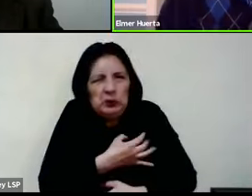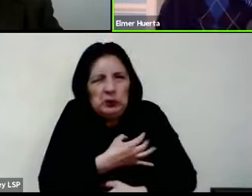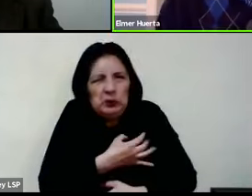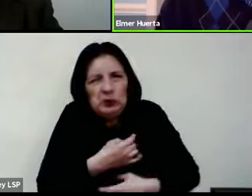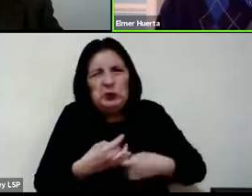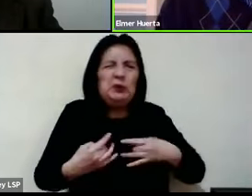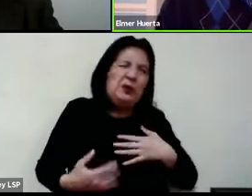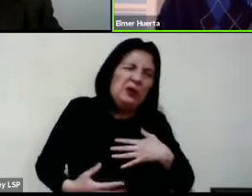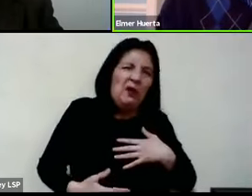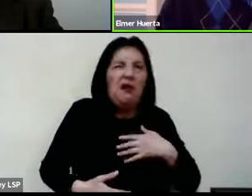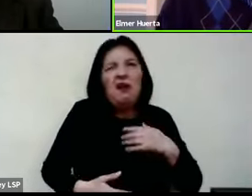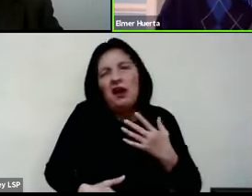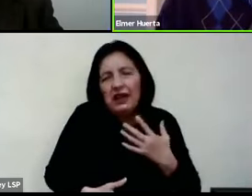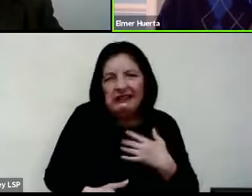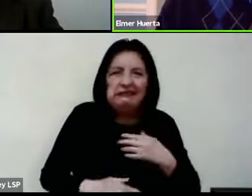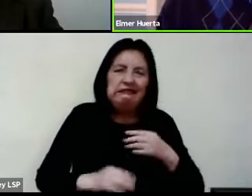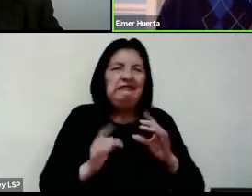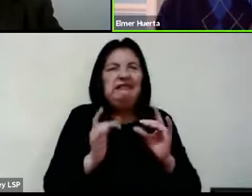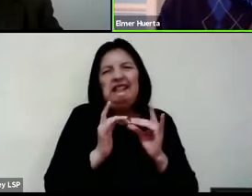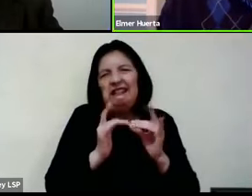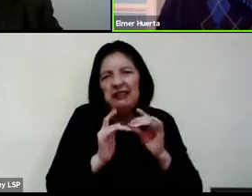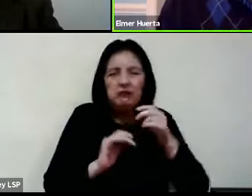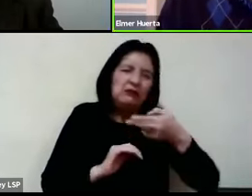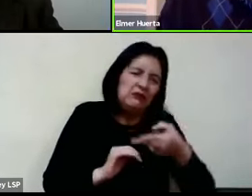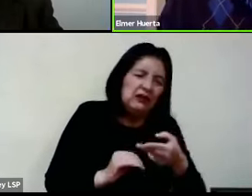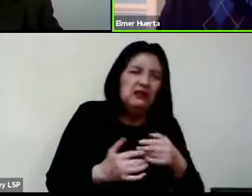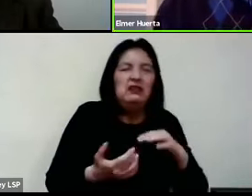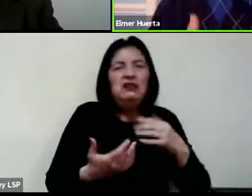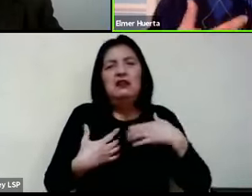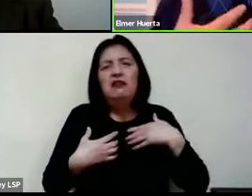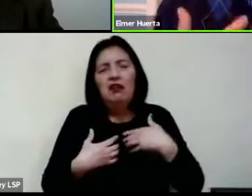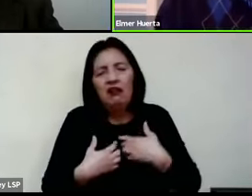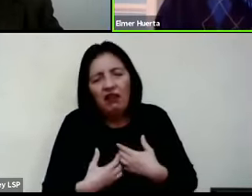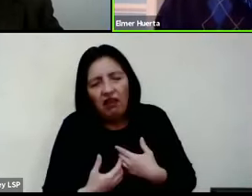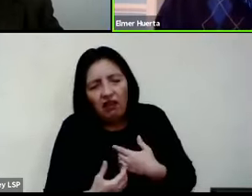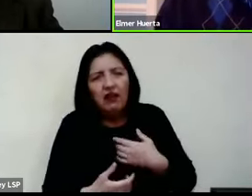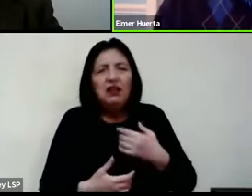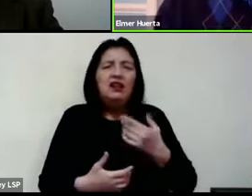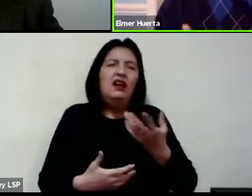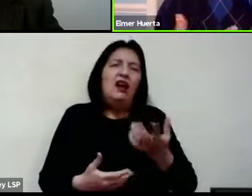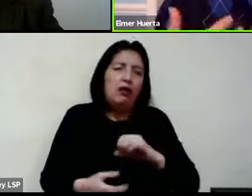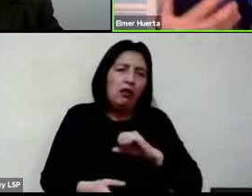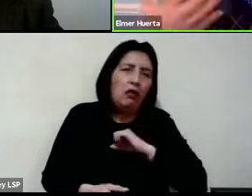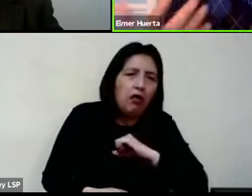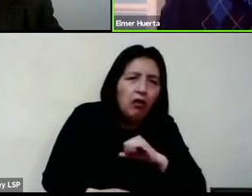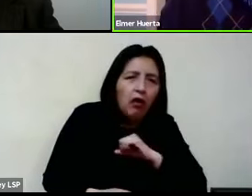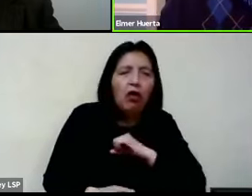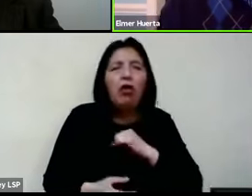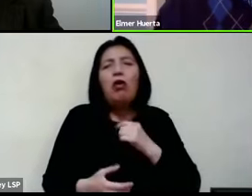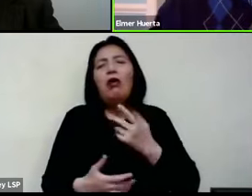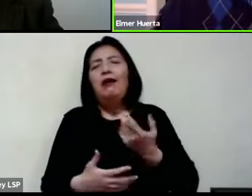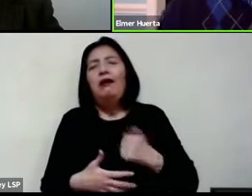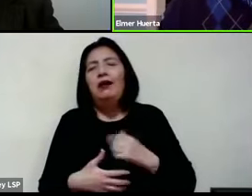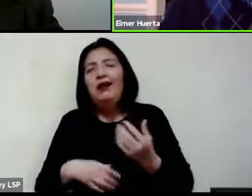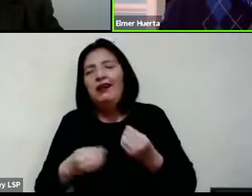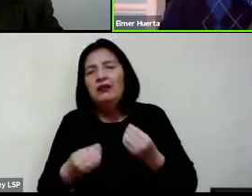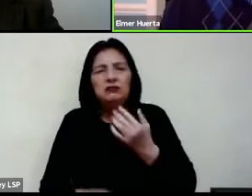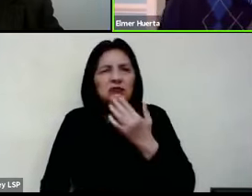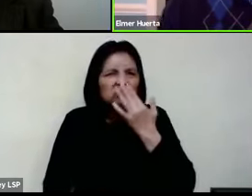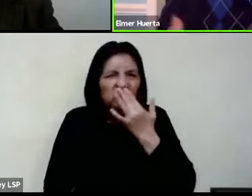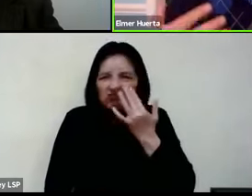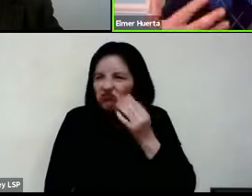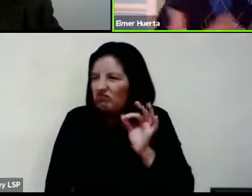cama. Pueden tener fatiga intensa, pueden tener tos, pueden tener pérdida del